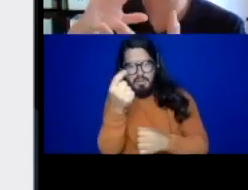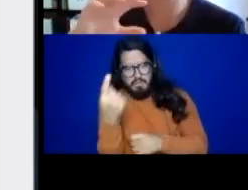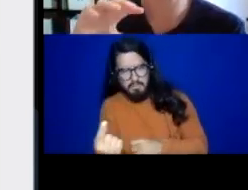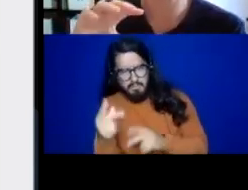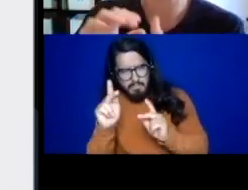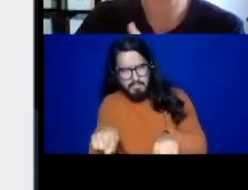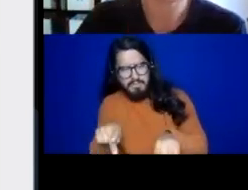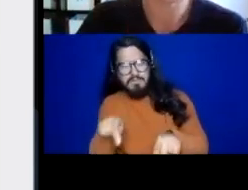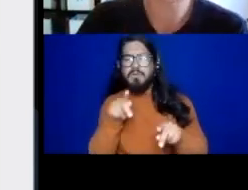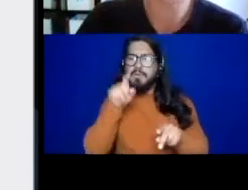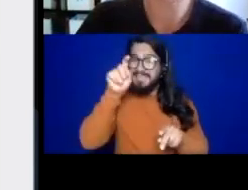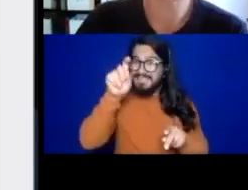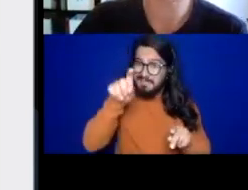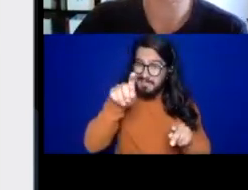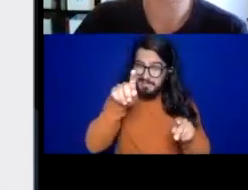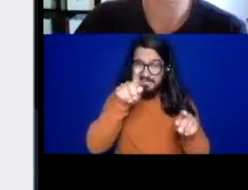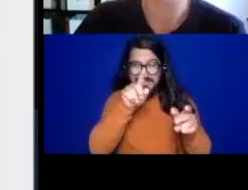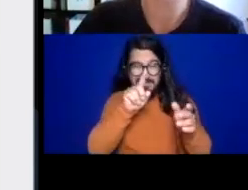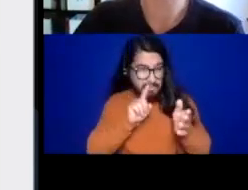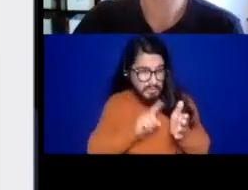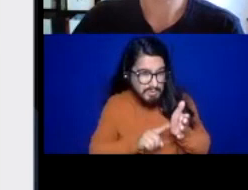en alguien más, pero tienes que asegurarte que el aparato estás